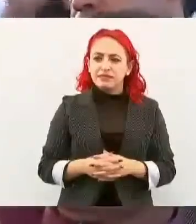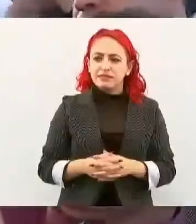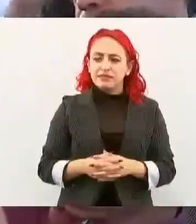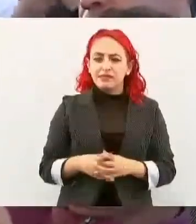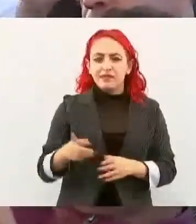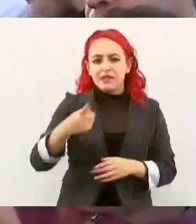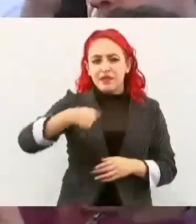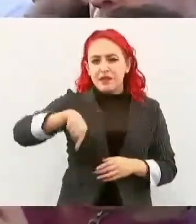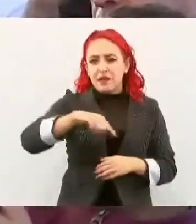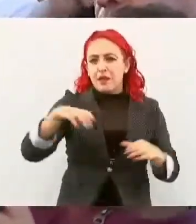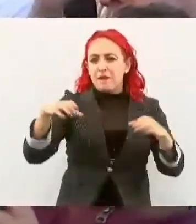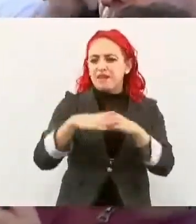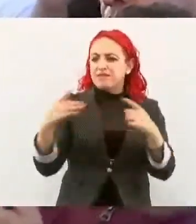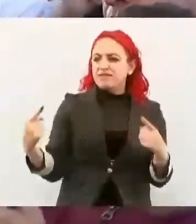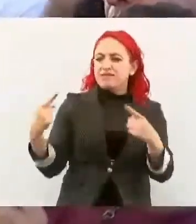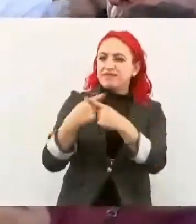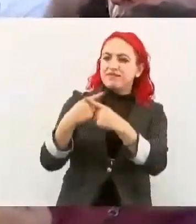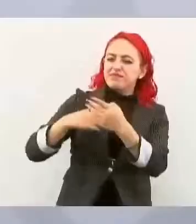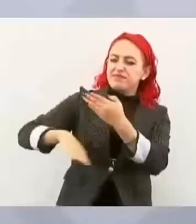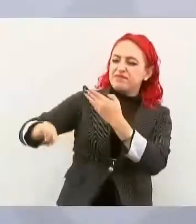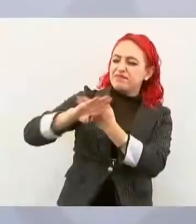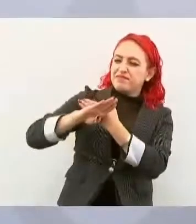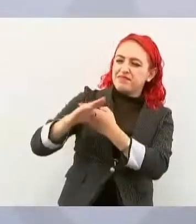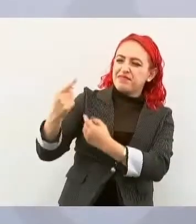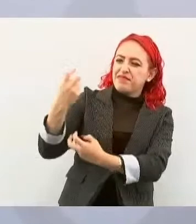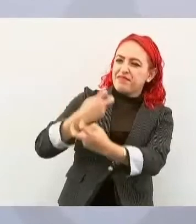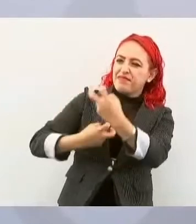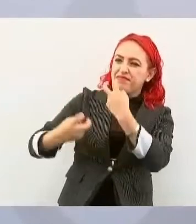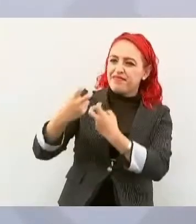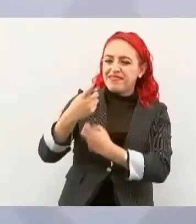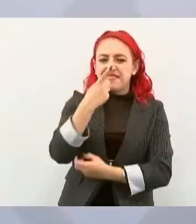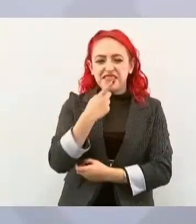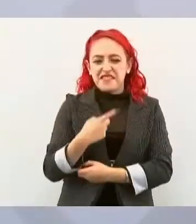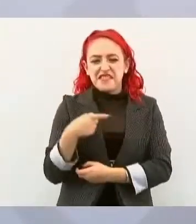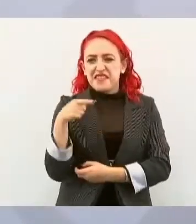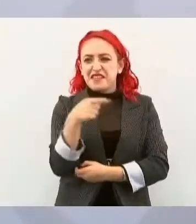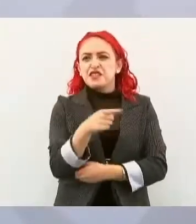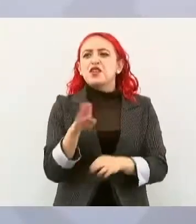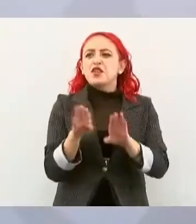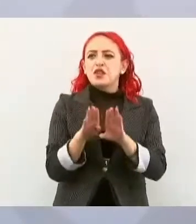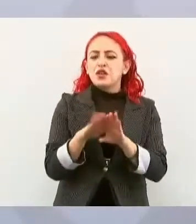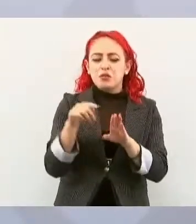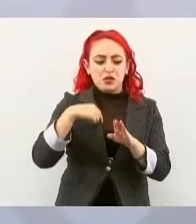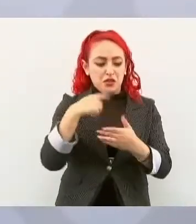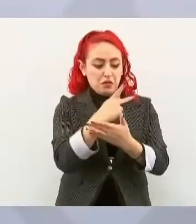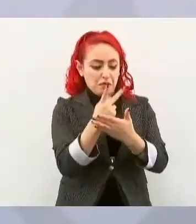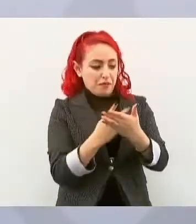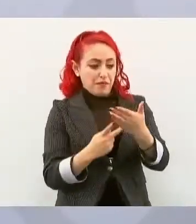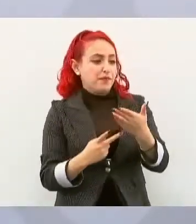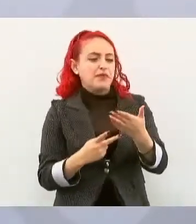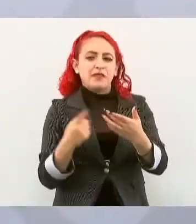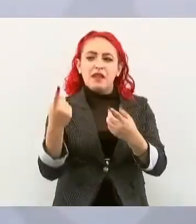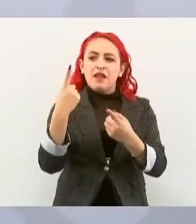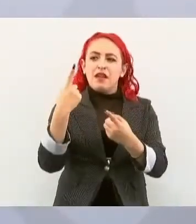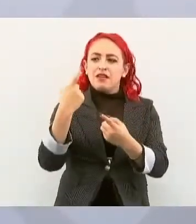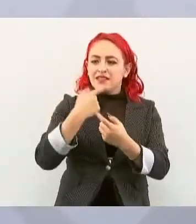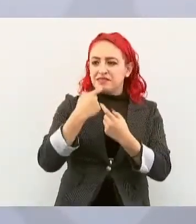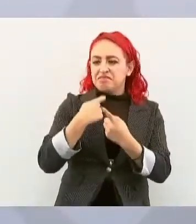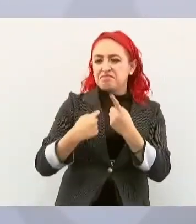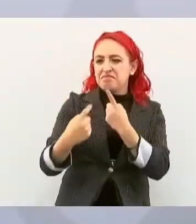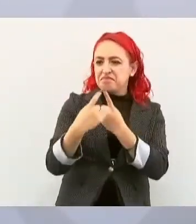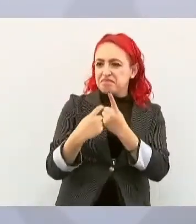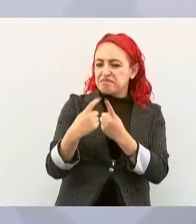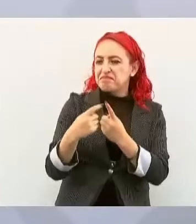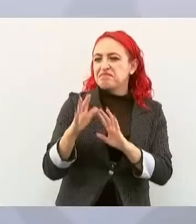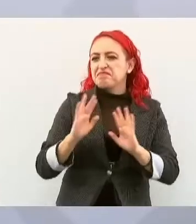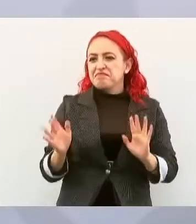Nuestros adversarios dicen que no va a ser como yo planteo, se burlan, dicen que